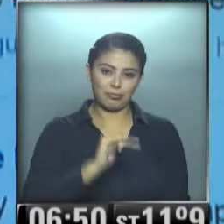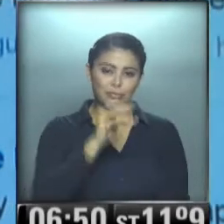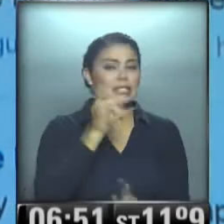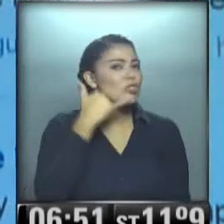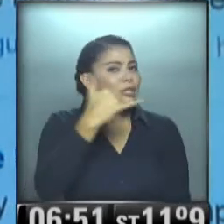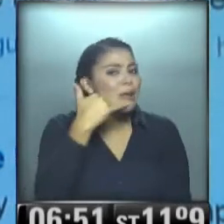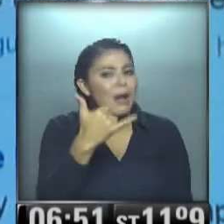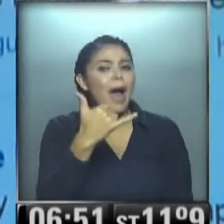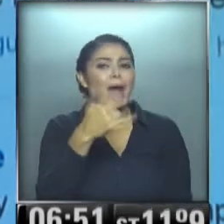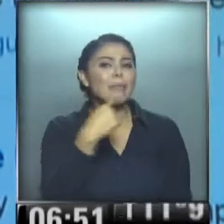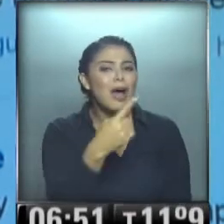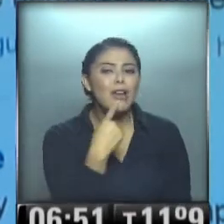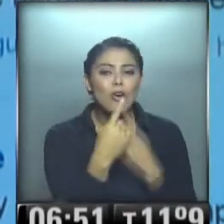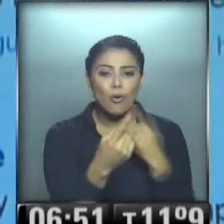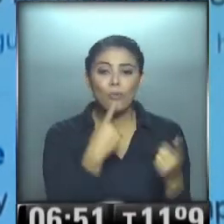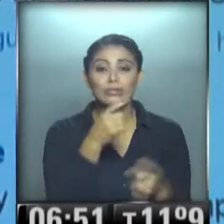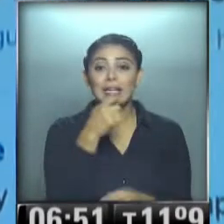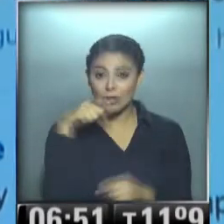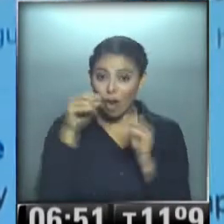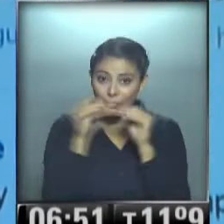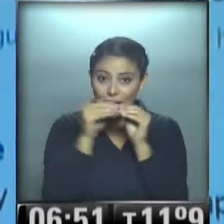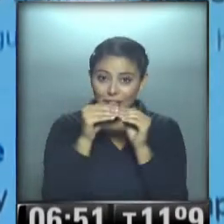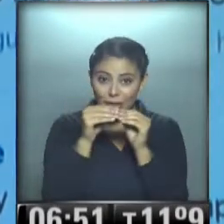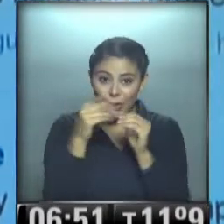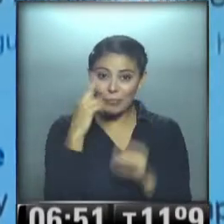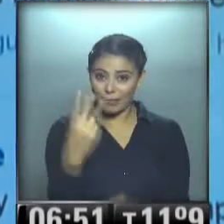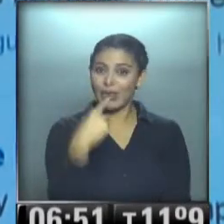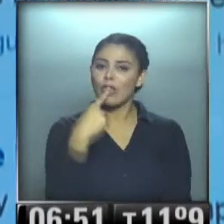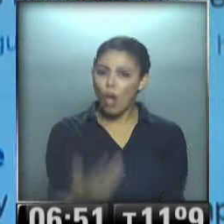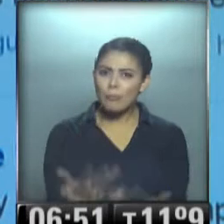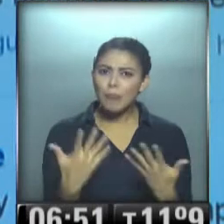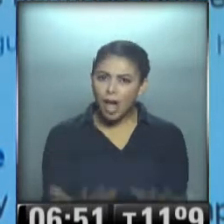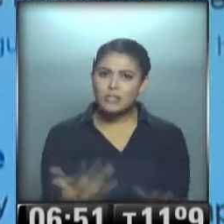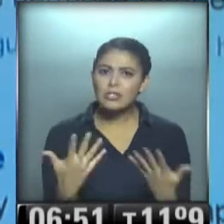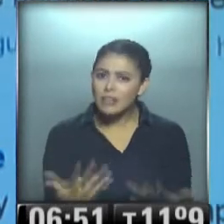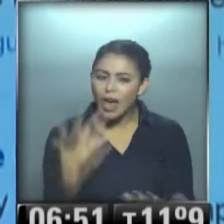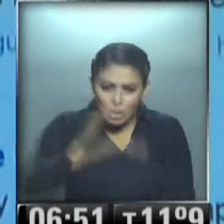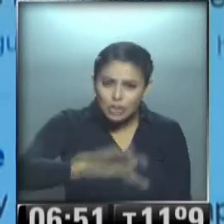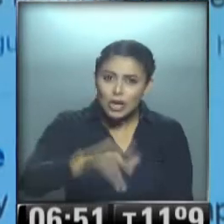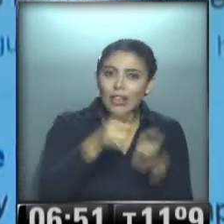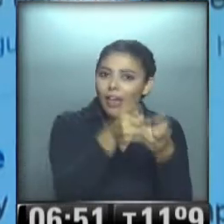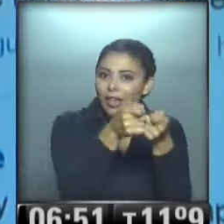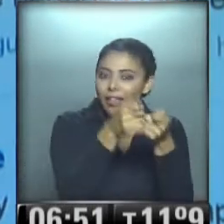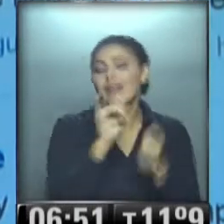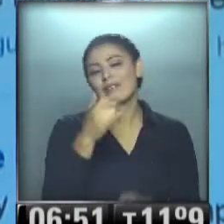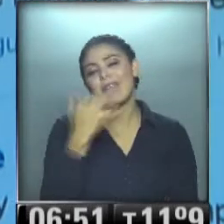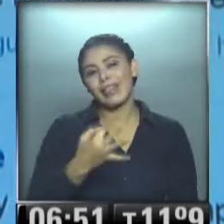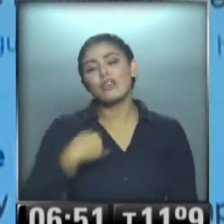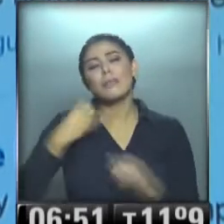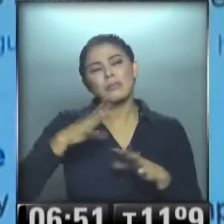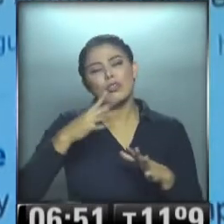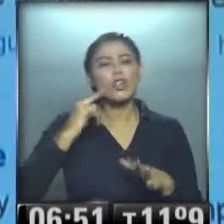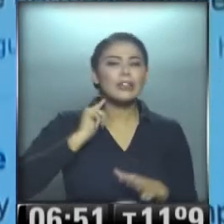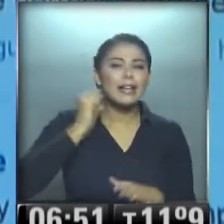llamaba al servicio meteorológico. Si mis compañeros me están viendo ahora, seguramente dirán qué pesado que era este chico. Cuando era chiquito, sí, es cierto. Empecé a los 13 o